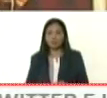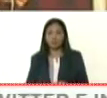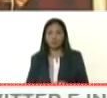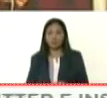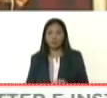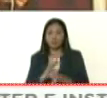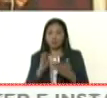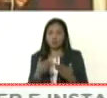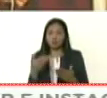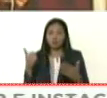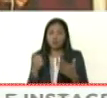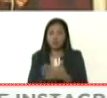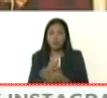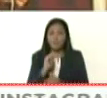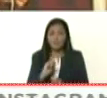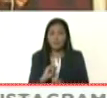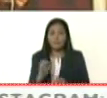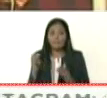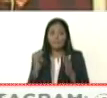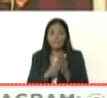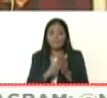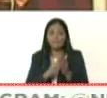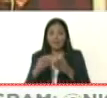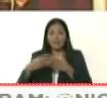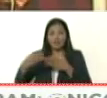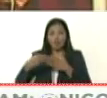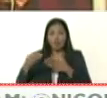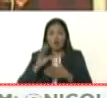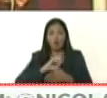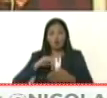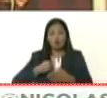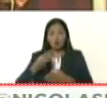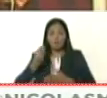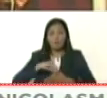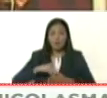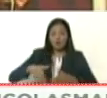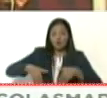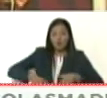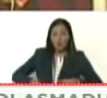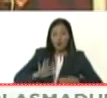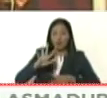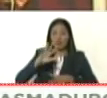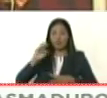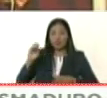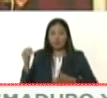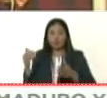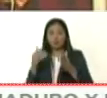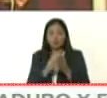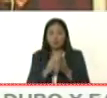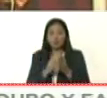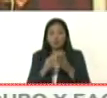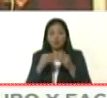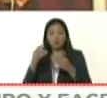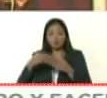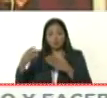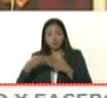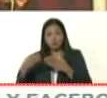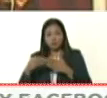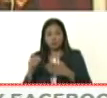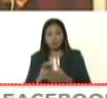Cuando sacan por aquí $1,000 para la conspiración, se están embolsillando 500 mil, 600 mil dólares.